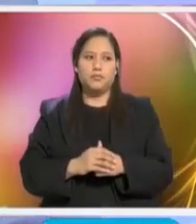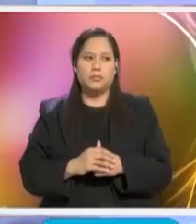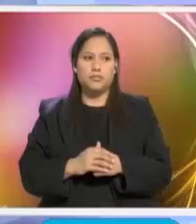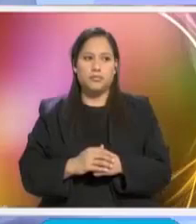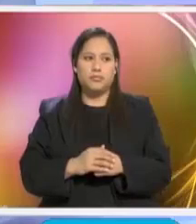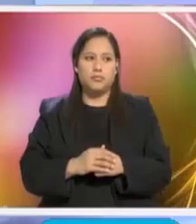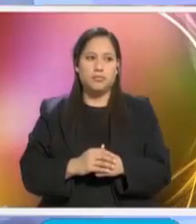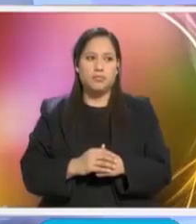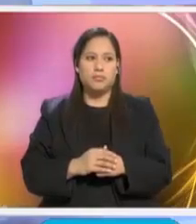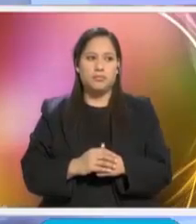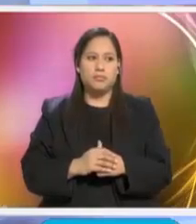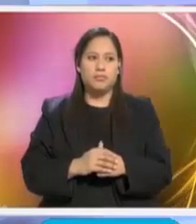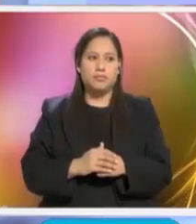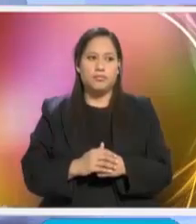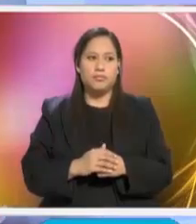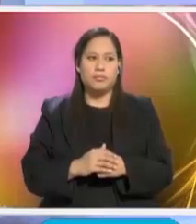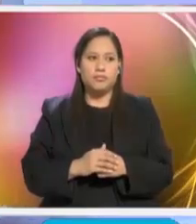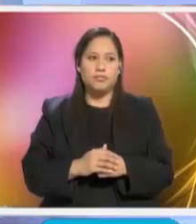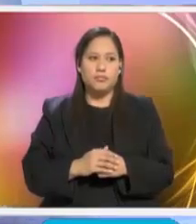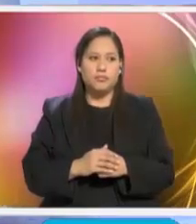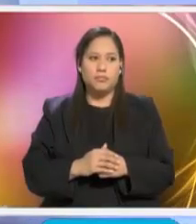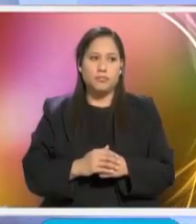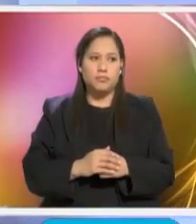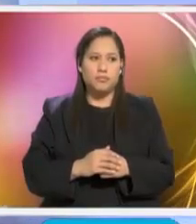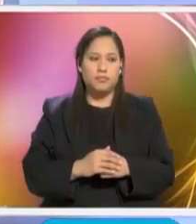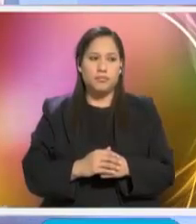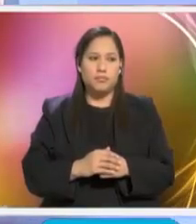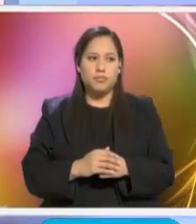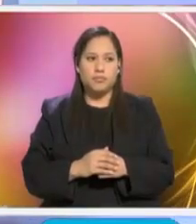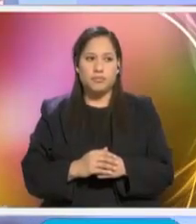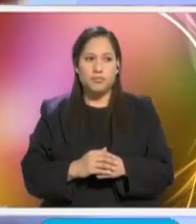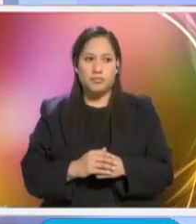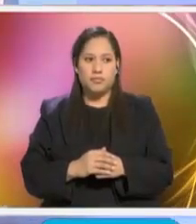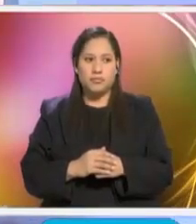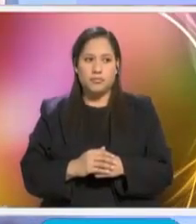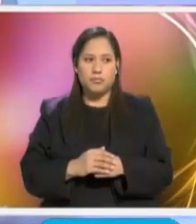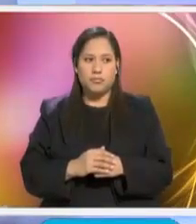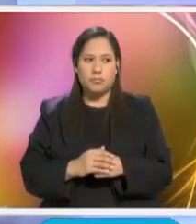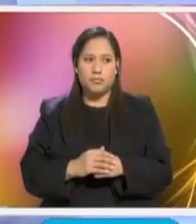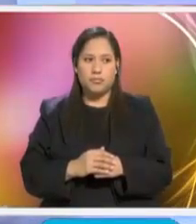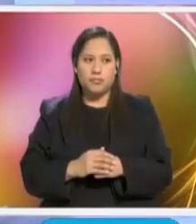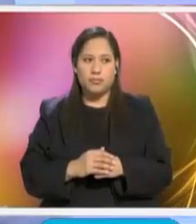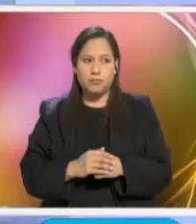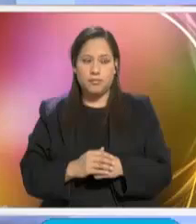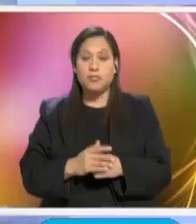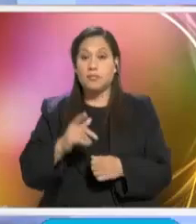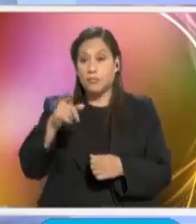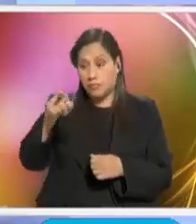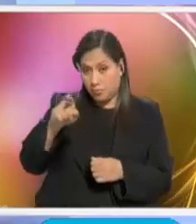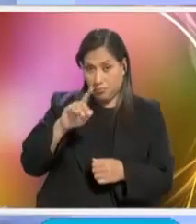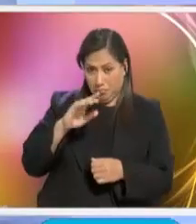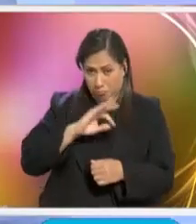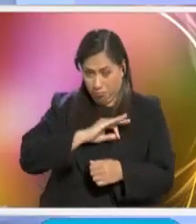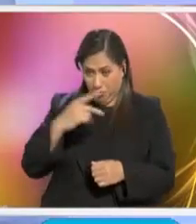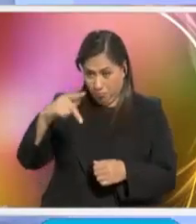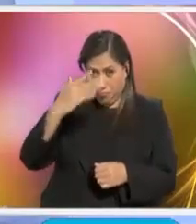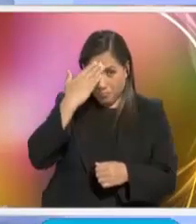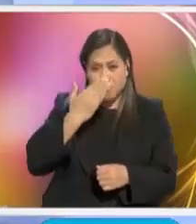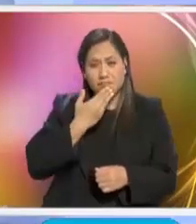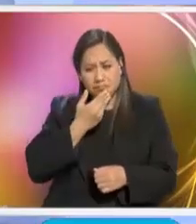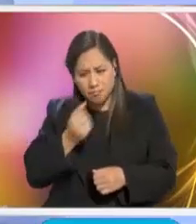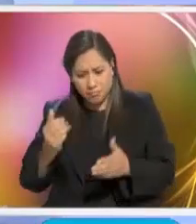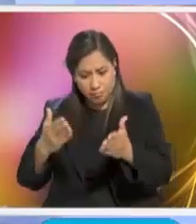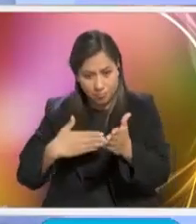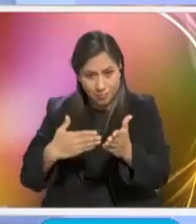esas habilidades culinarias las pusieran en práctica y las compartieran con la ciudadanía, con la gente, poniendo un negocio. Claro. Por